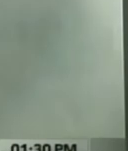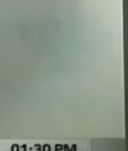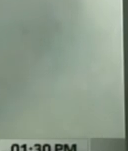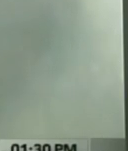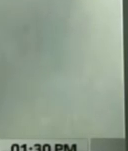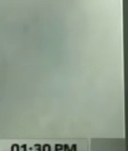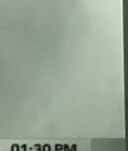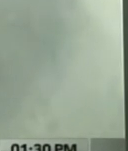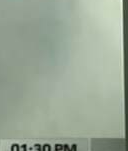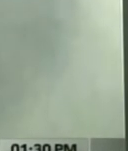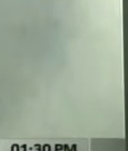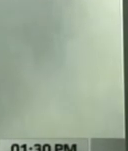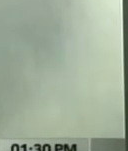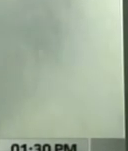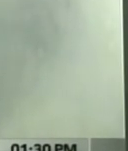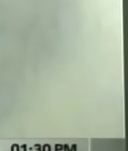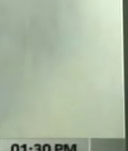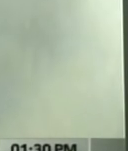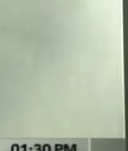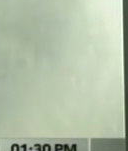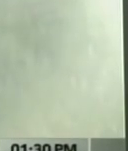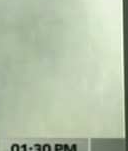Y otra persona corriendo solo parado.